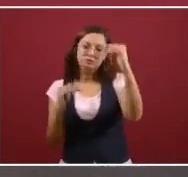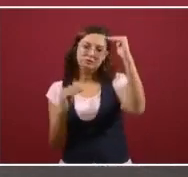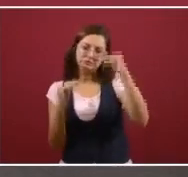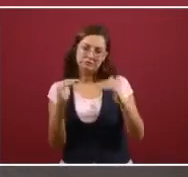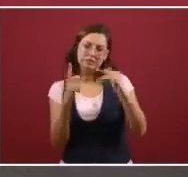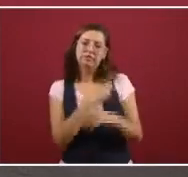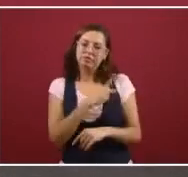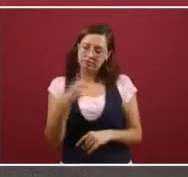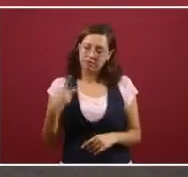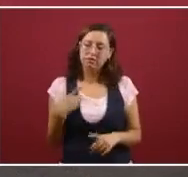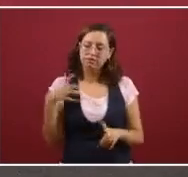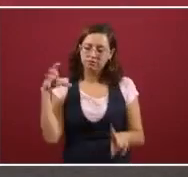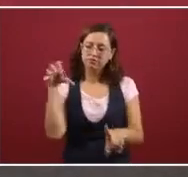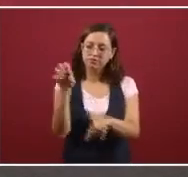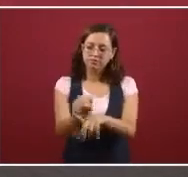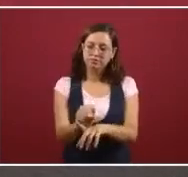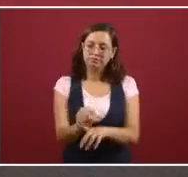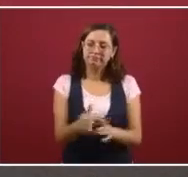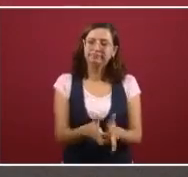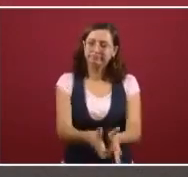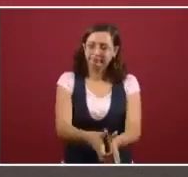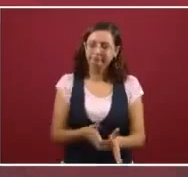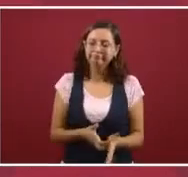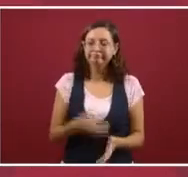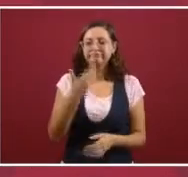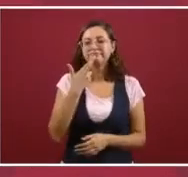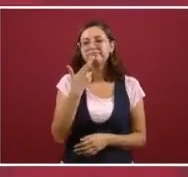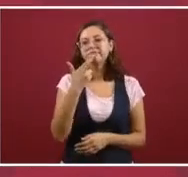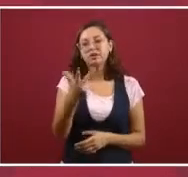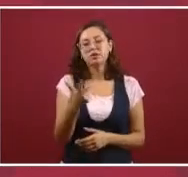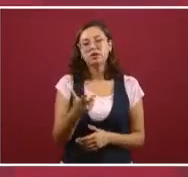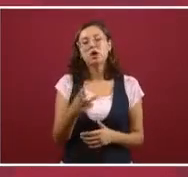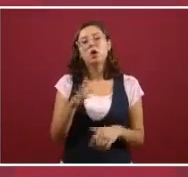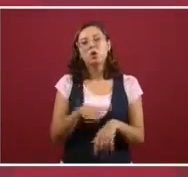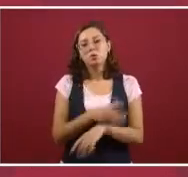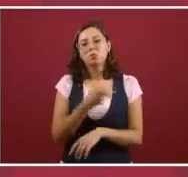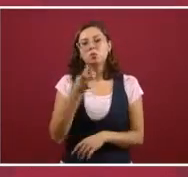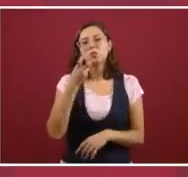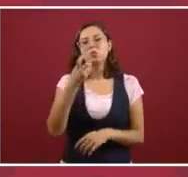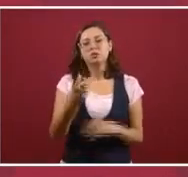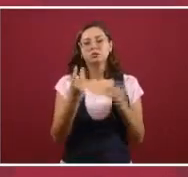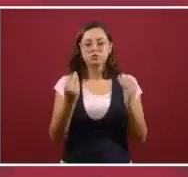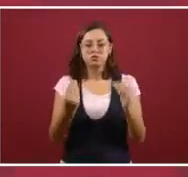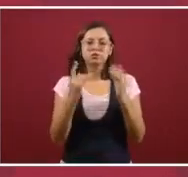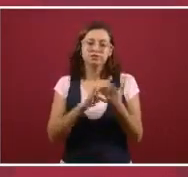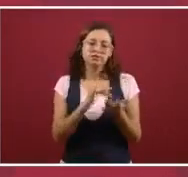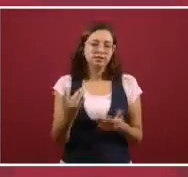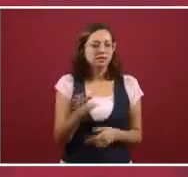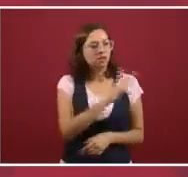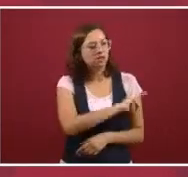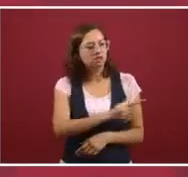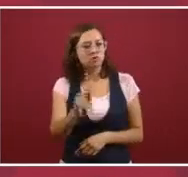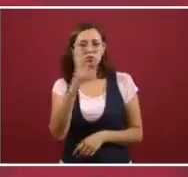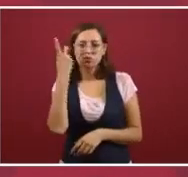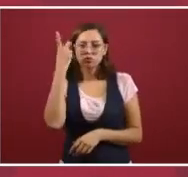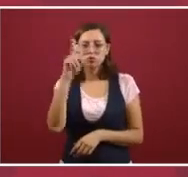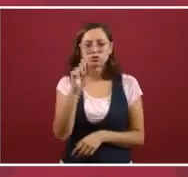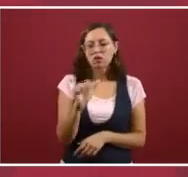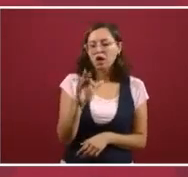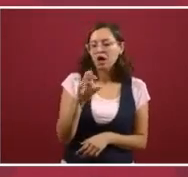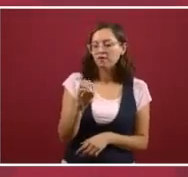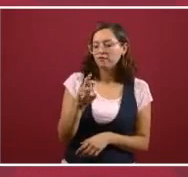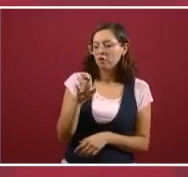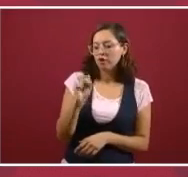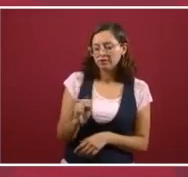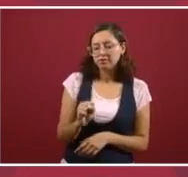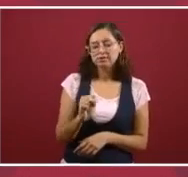considerable, ¿no? Que eso es lo que queremos agradecerle a todos los administradores de las Afores,